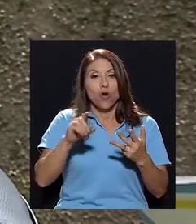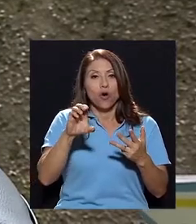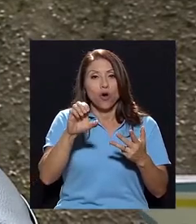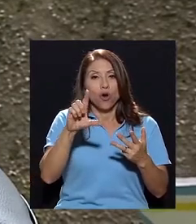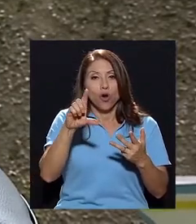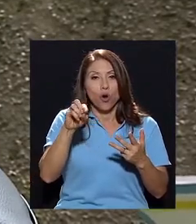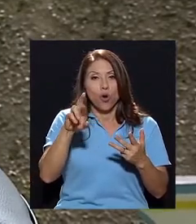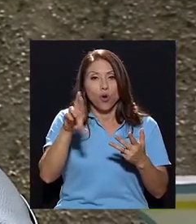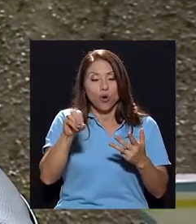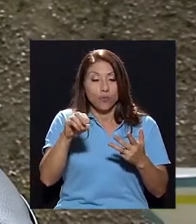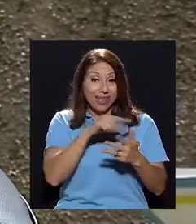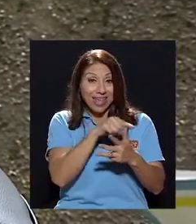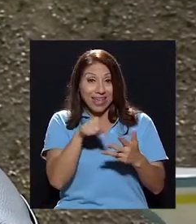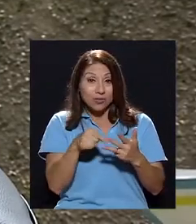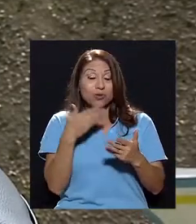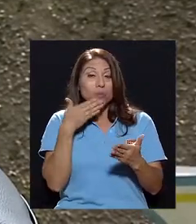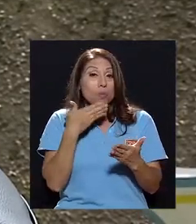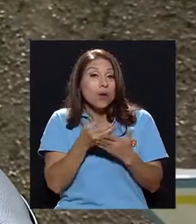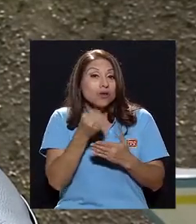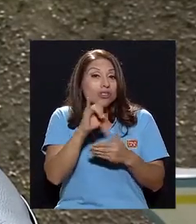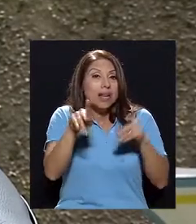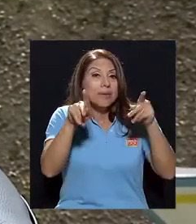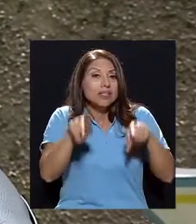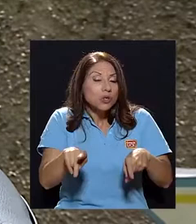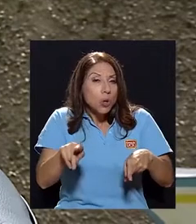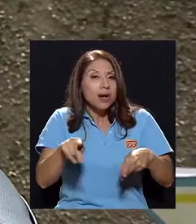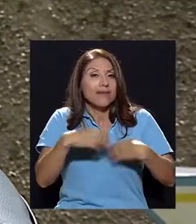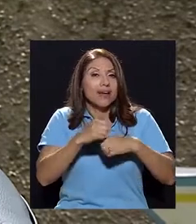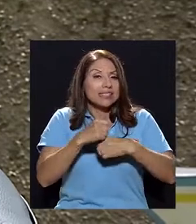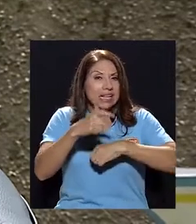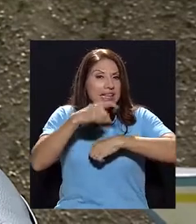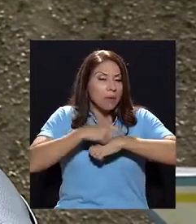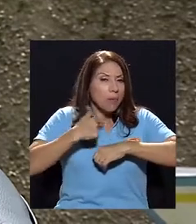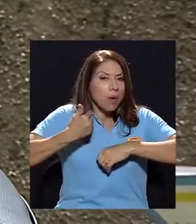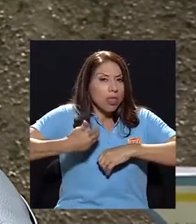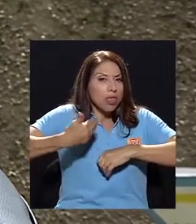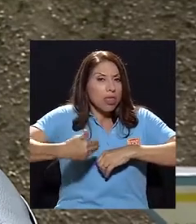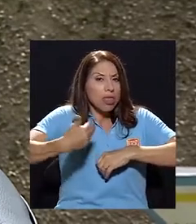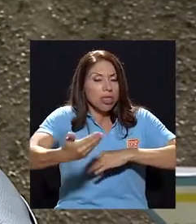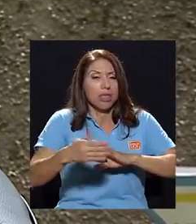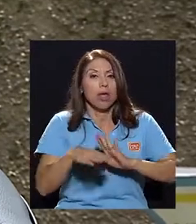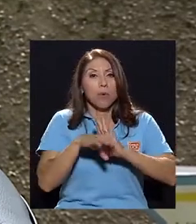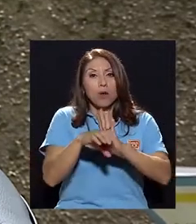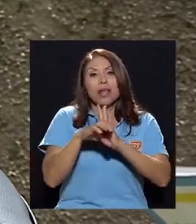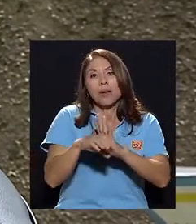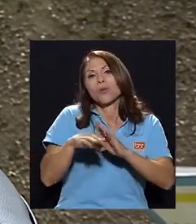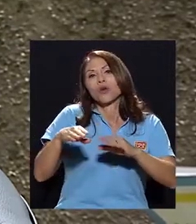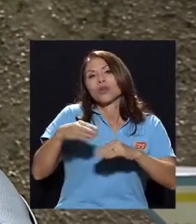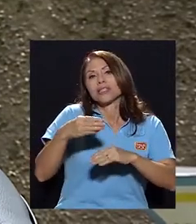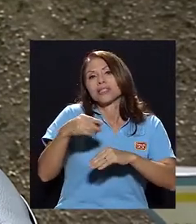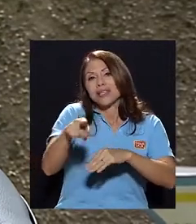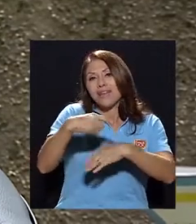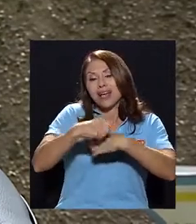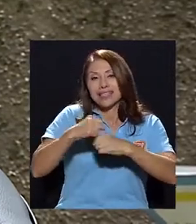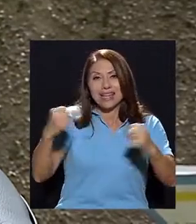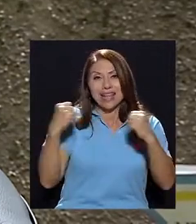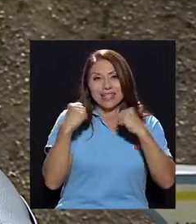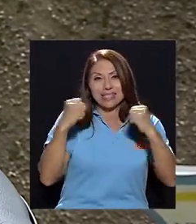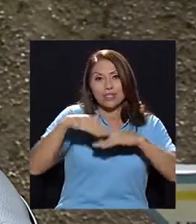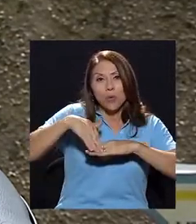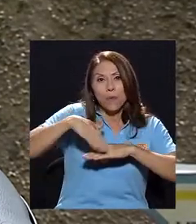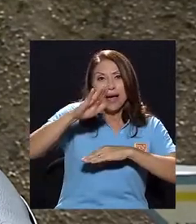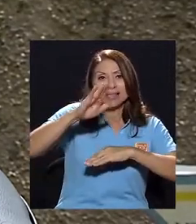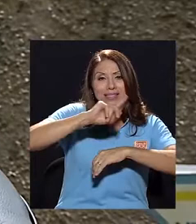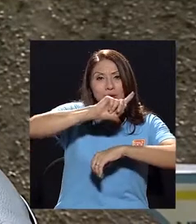hacer más de cierta cantidad de tiempo. Eso por un lado, digamos, por ejemplo, si van a hacer más de una hora, si el